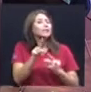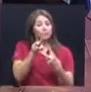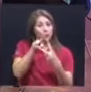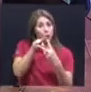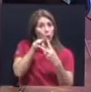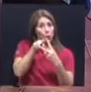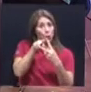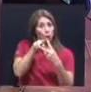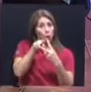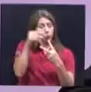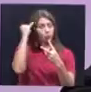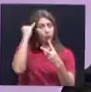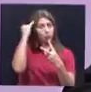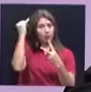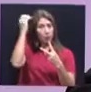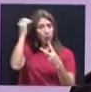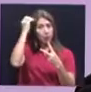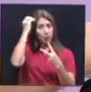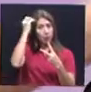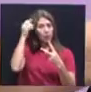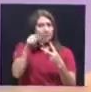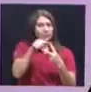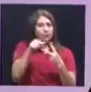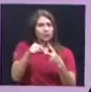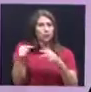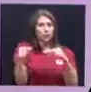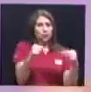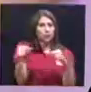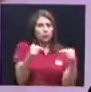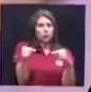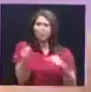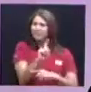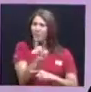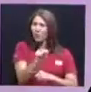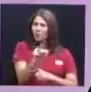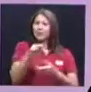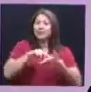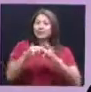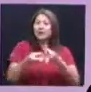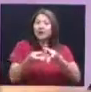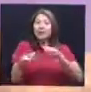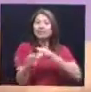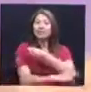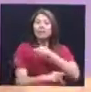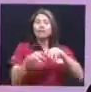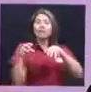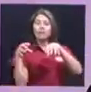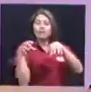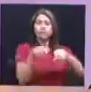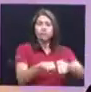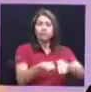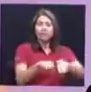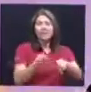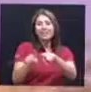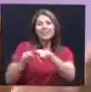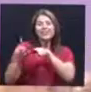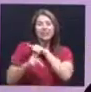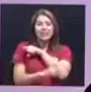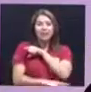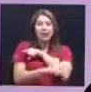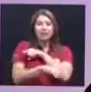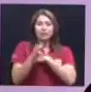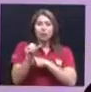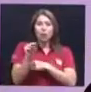entre dos posiciones Esto fue una invasión a la Tierra y una determinación que tomó una serie de países en Naciones